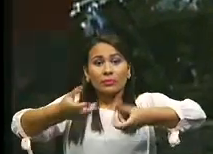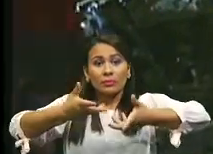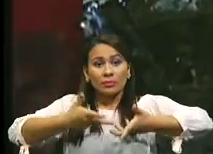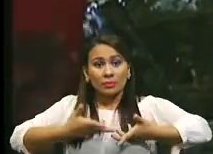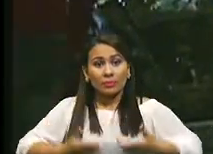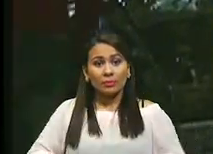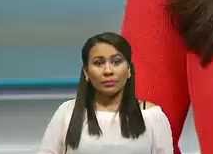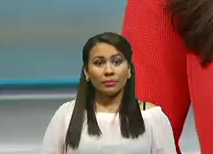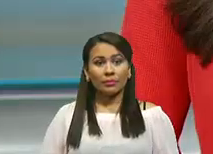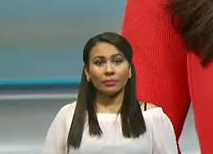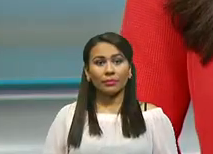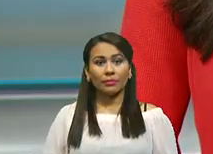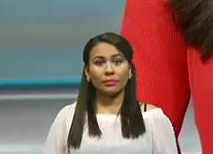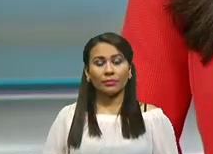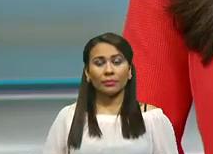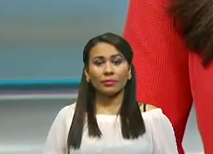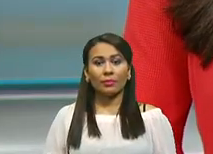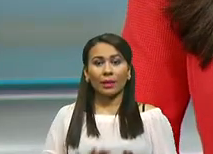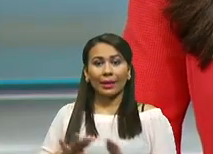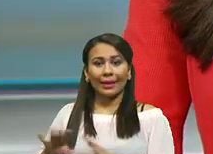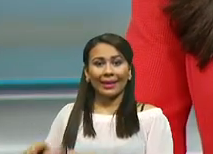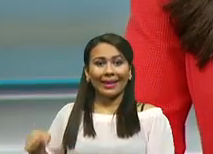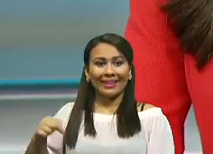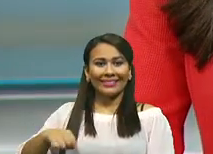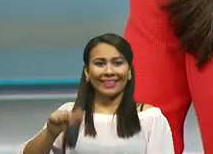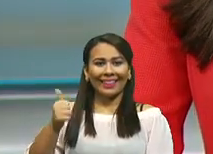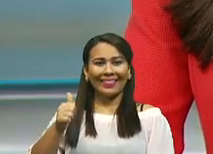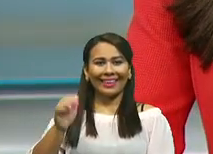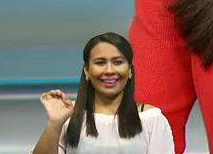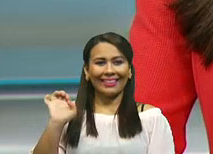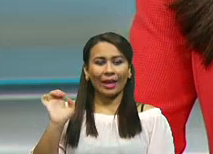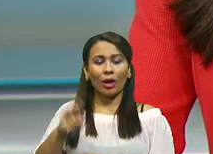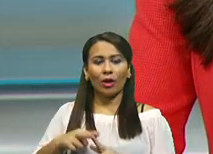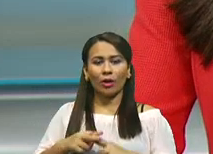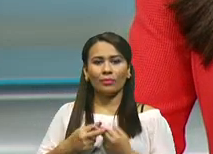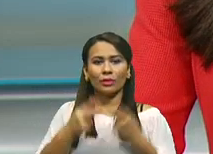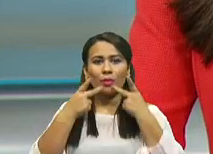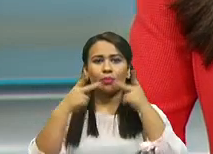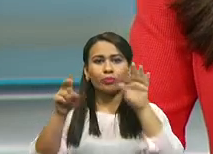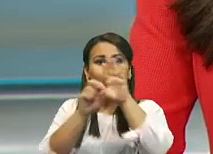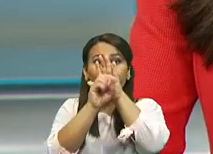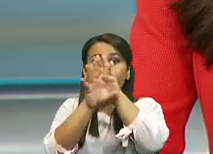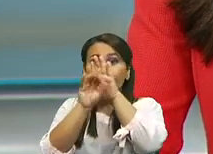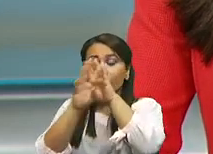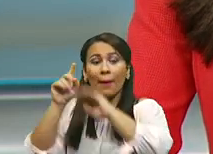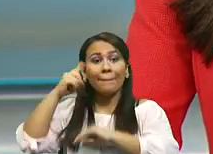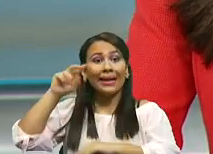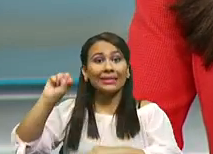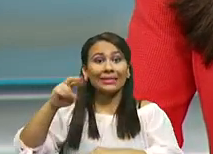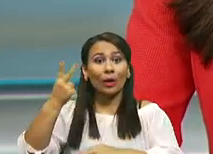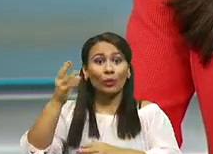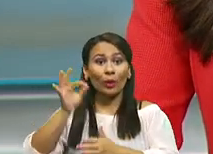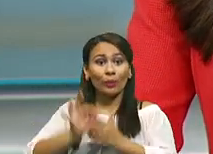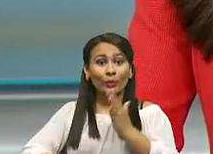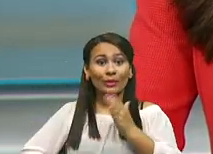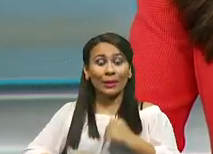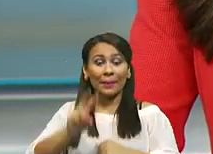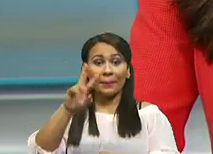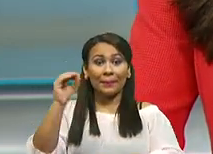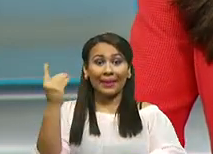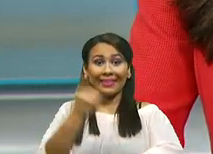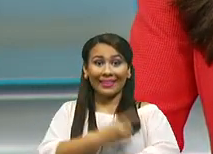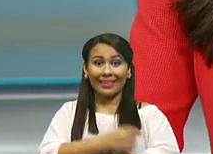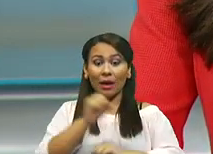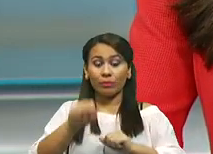Casamen. Este 10 de enero inició la campaña electoral para la segunda vuelta. Durante 20 días los